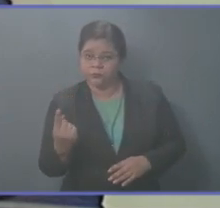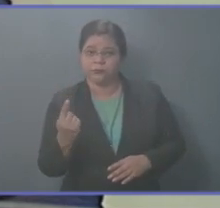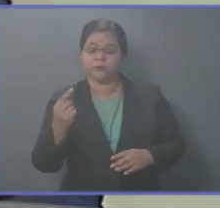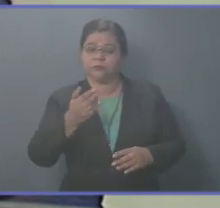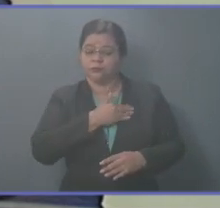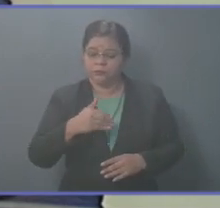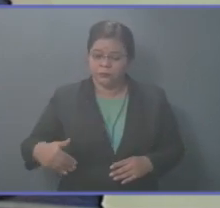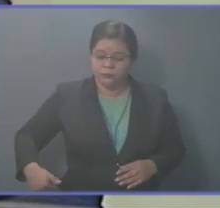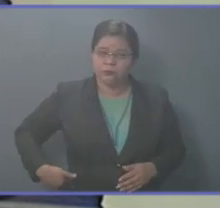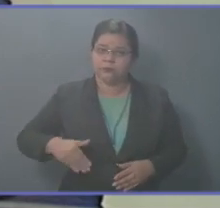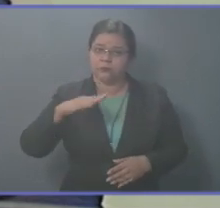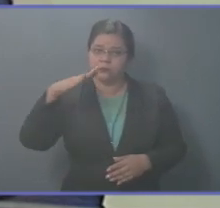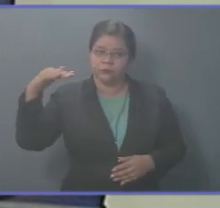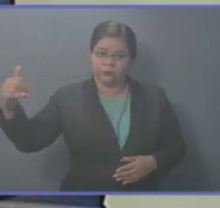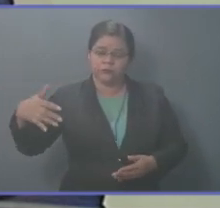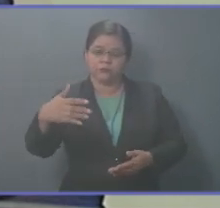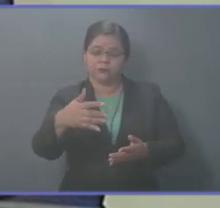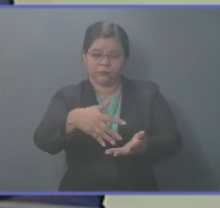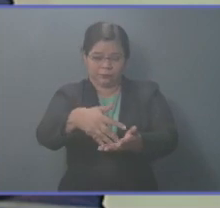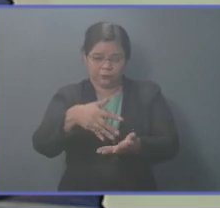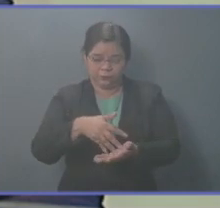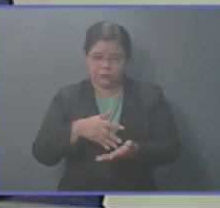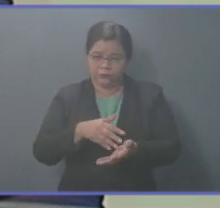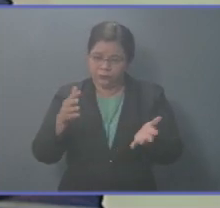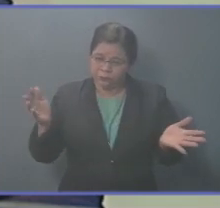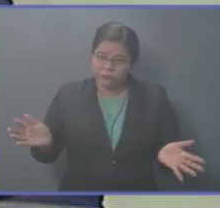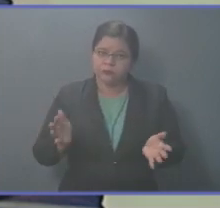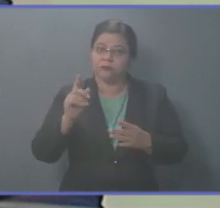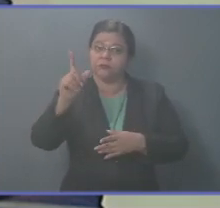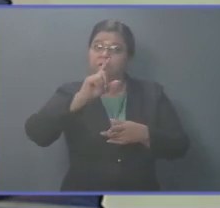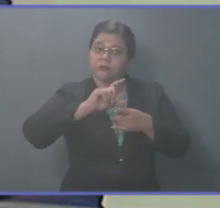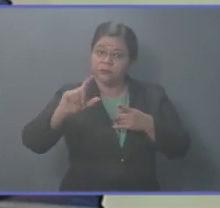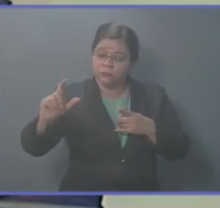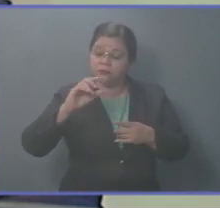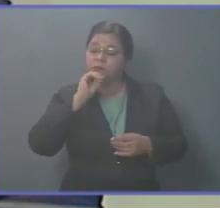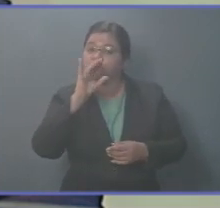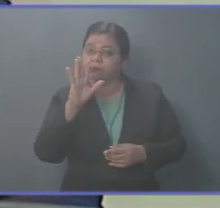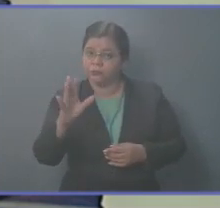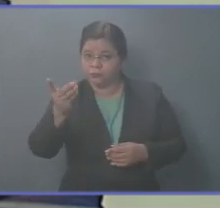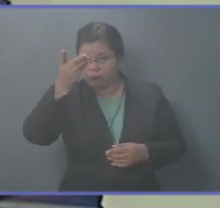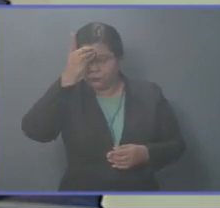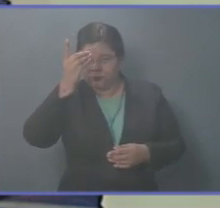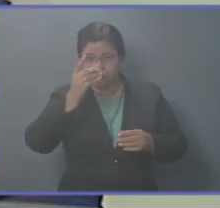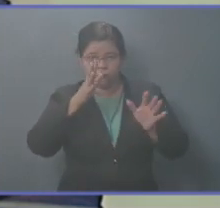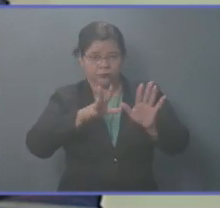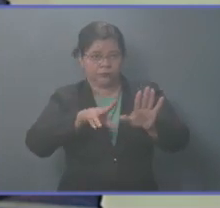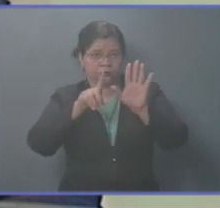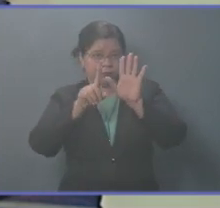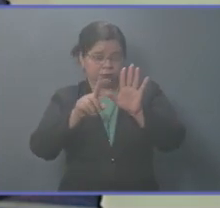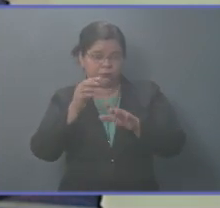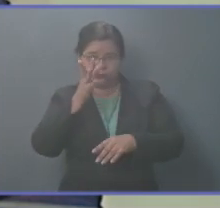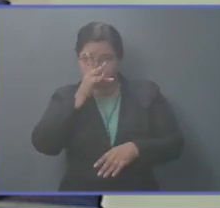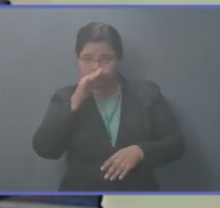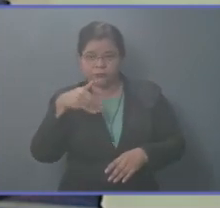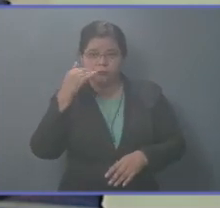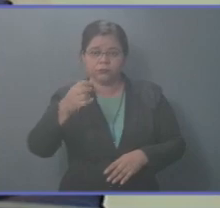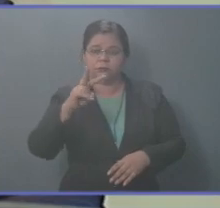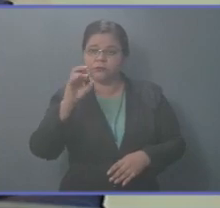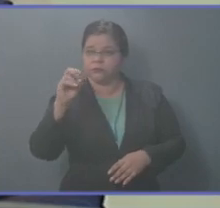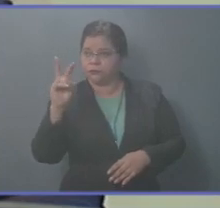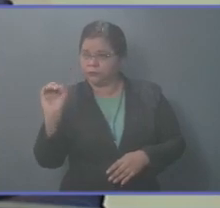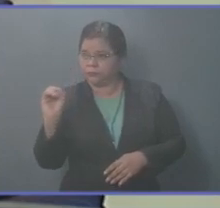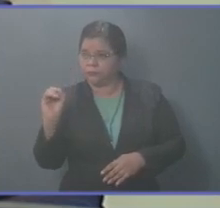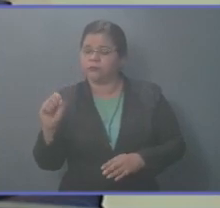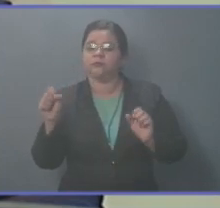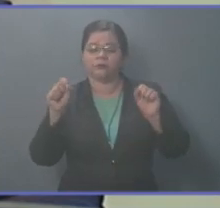del presidente de la República a que en una semana, entre comillas, el domingo 16 de febrero 2020,